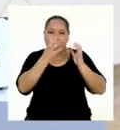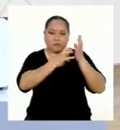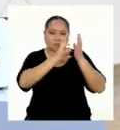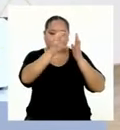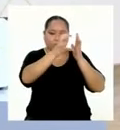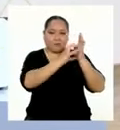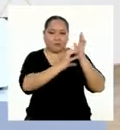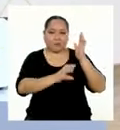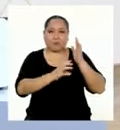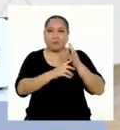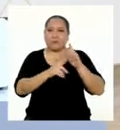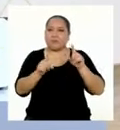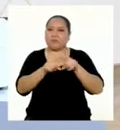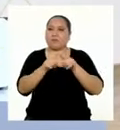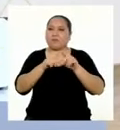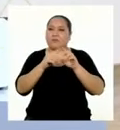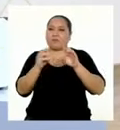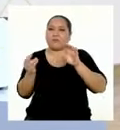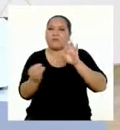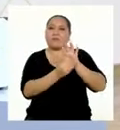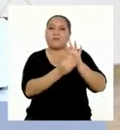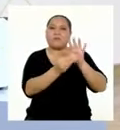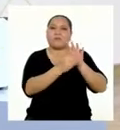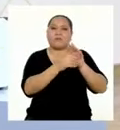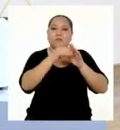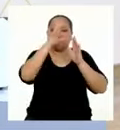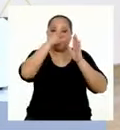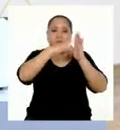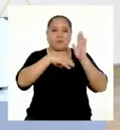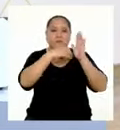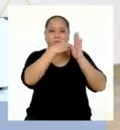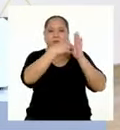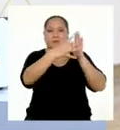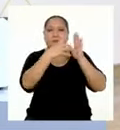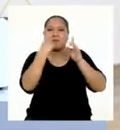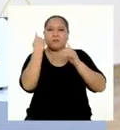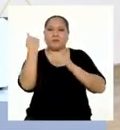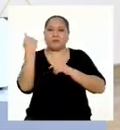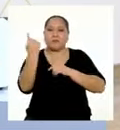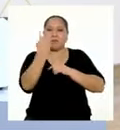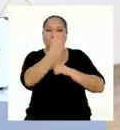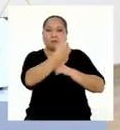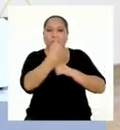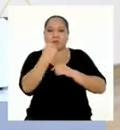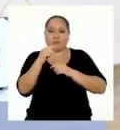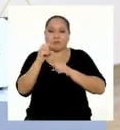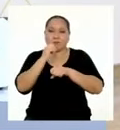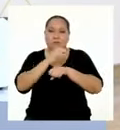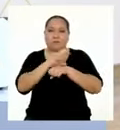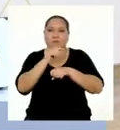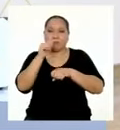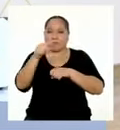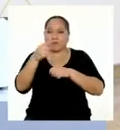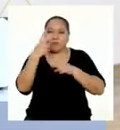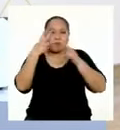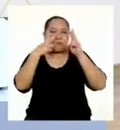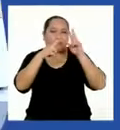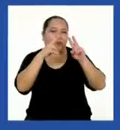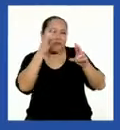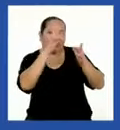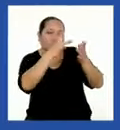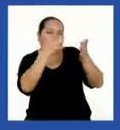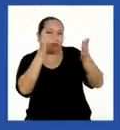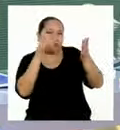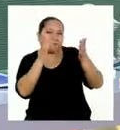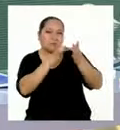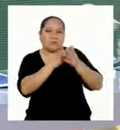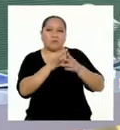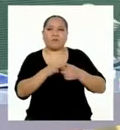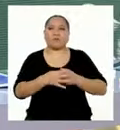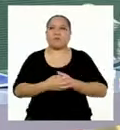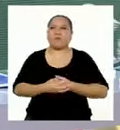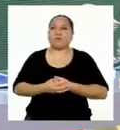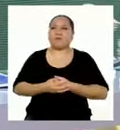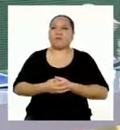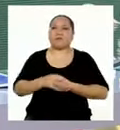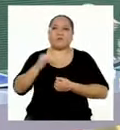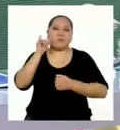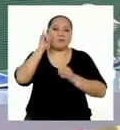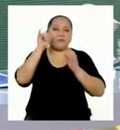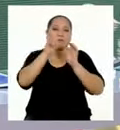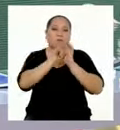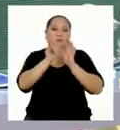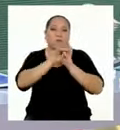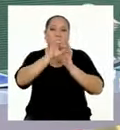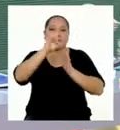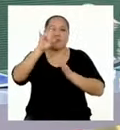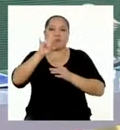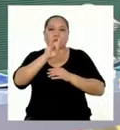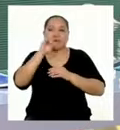destinatario. Incluir recuadros para cada recomendación. Esto lo hace más atractivo para toda la familia. Las imágenes